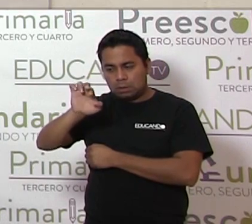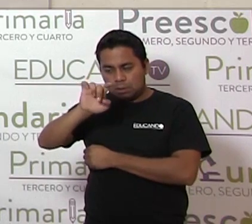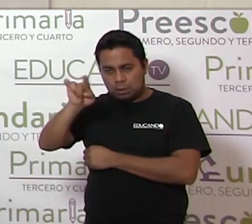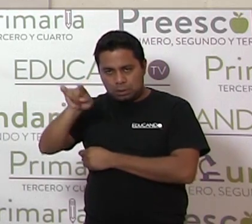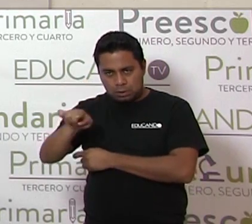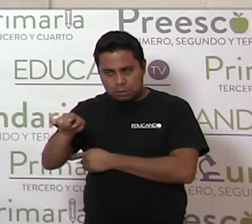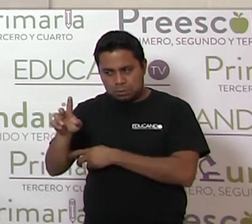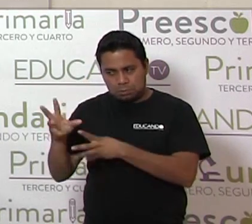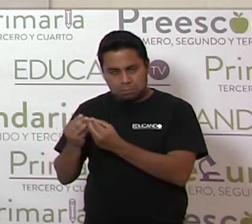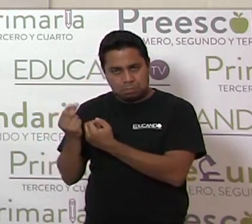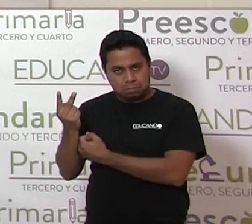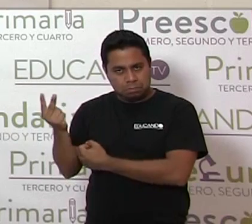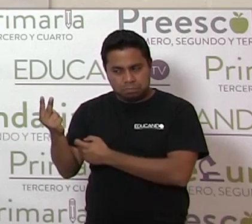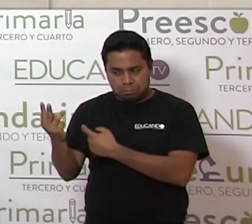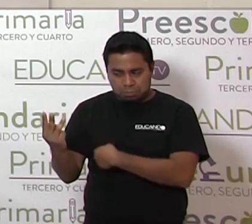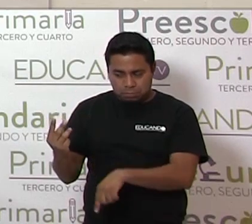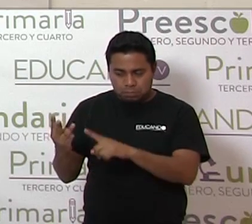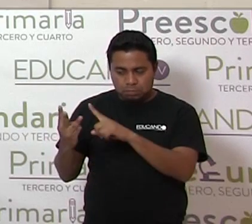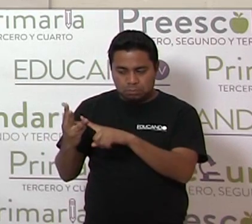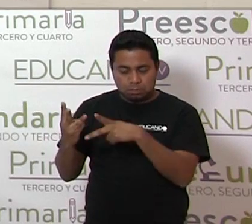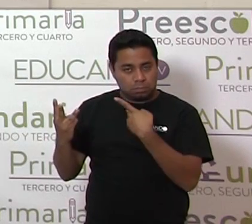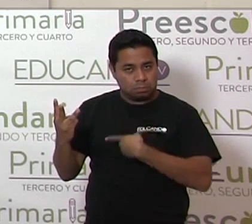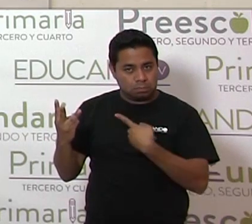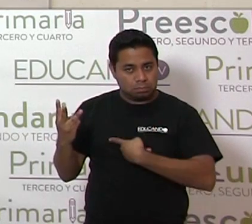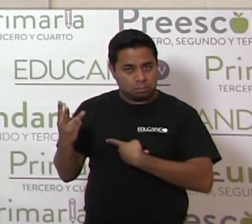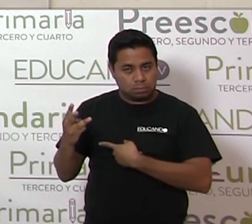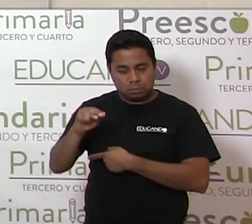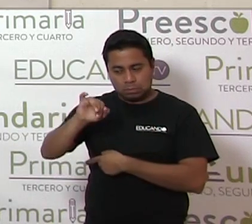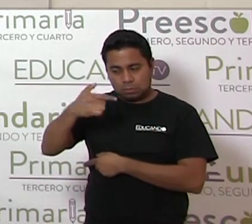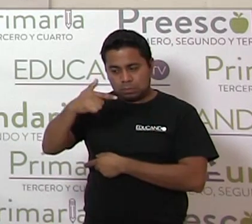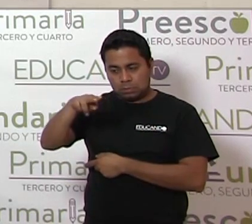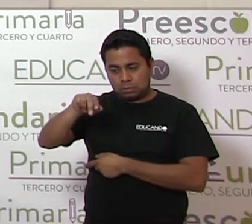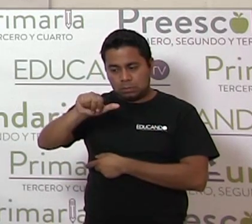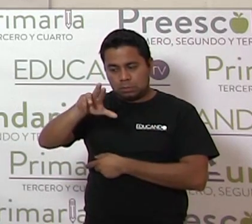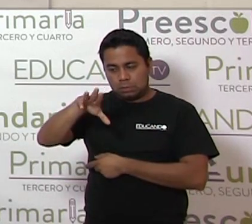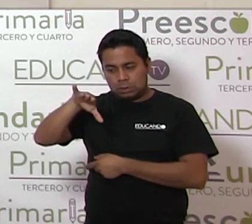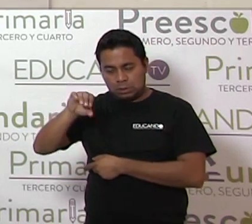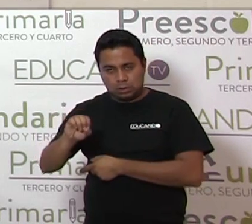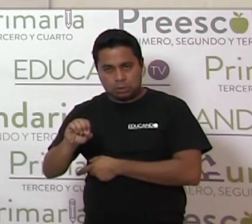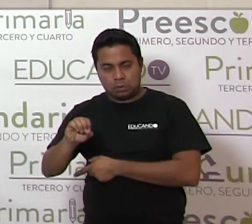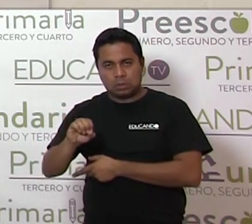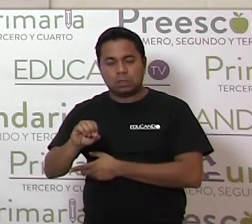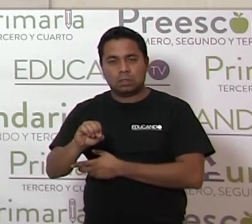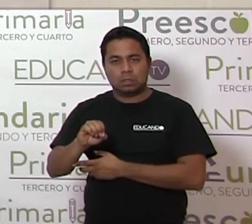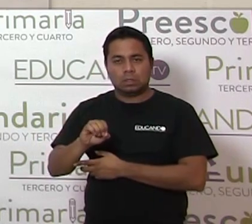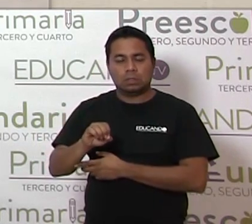Álvarez, bien, y otro que se llamó Ignacio